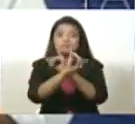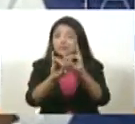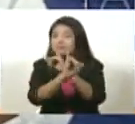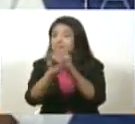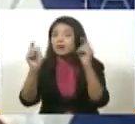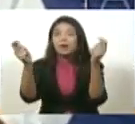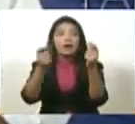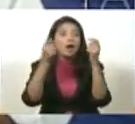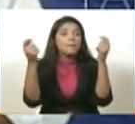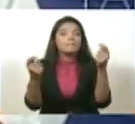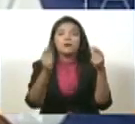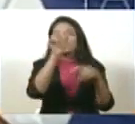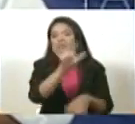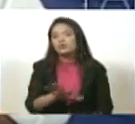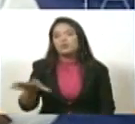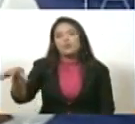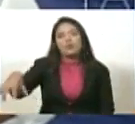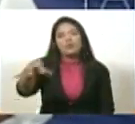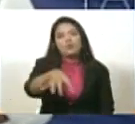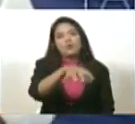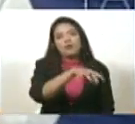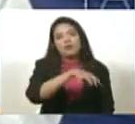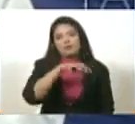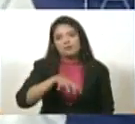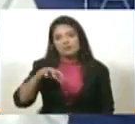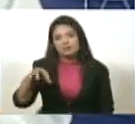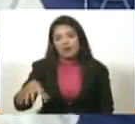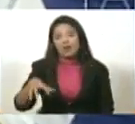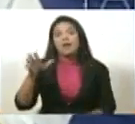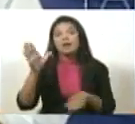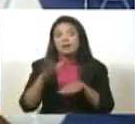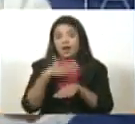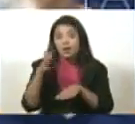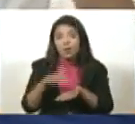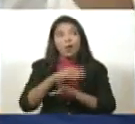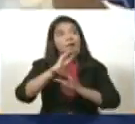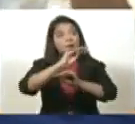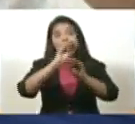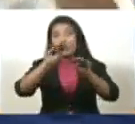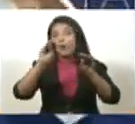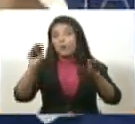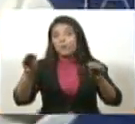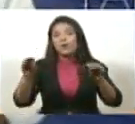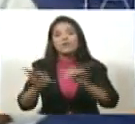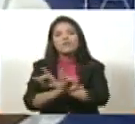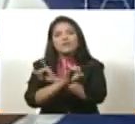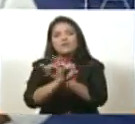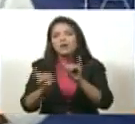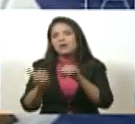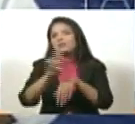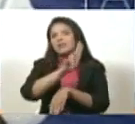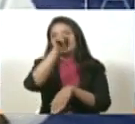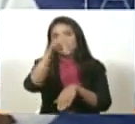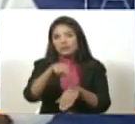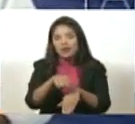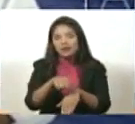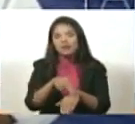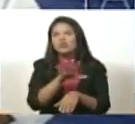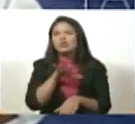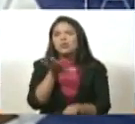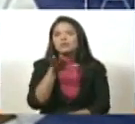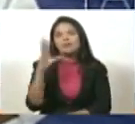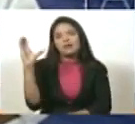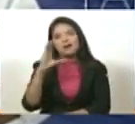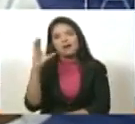en todos los estados del país. Y el día jueves los convoco al gran cierre nacional en la ciudad de